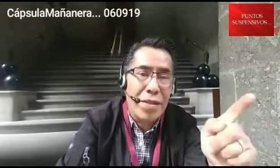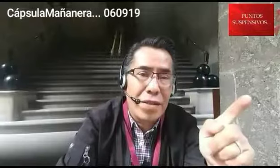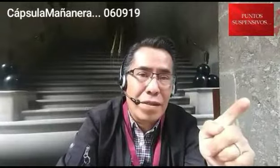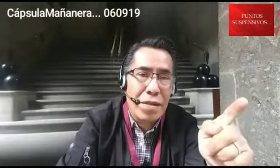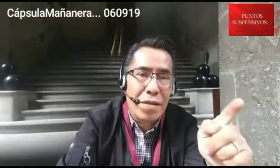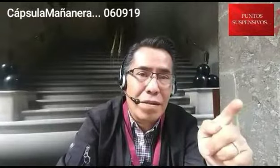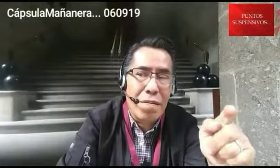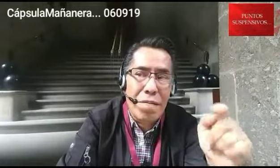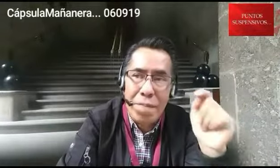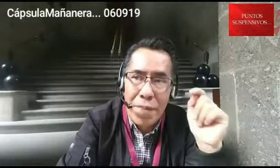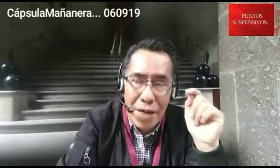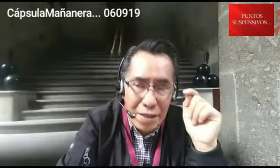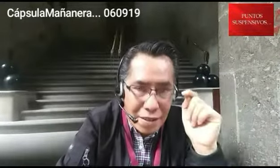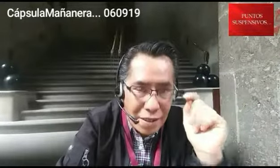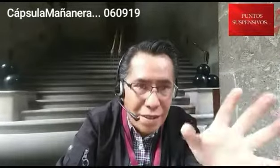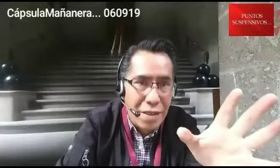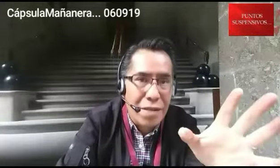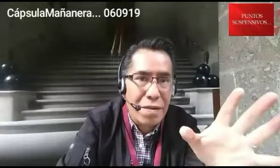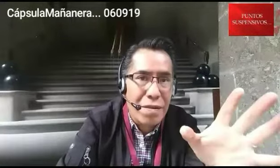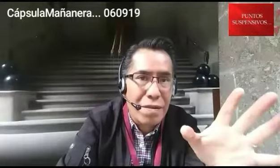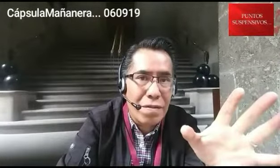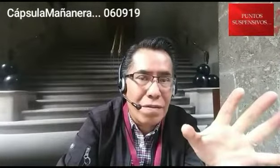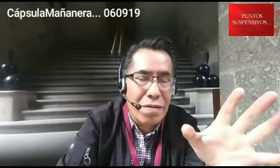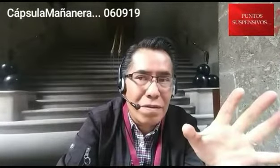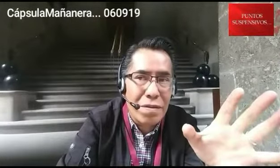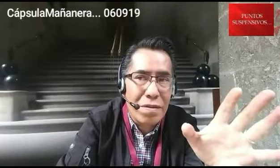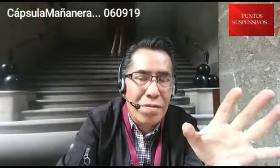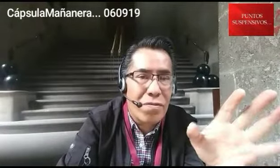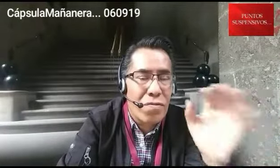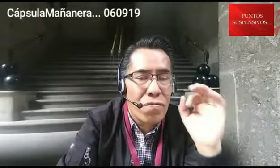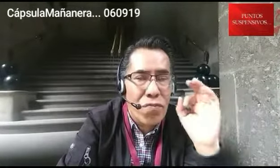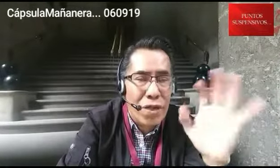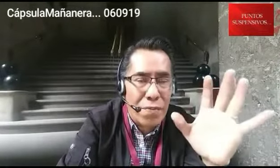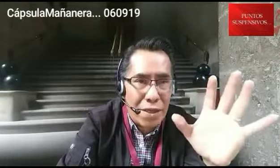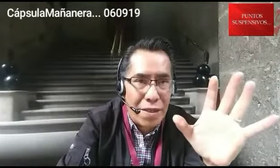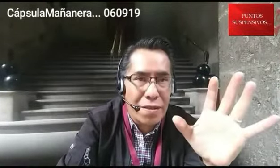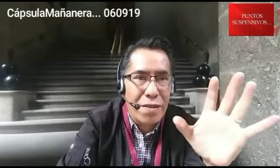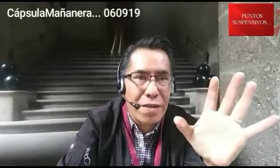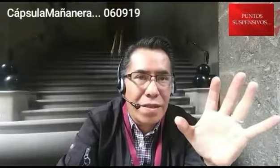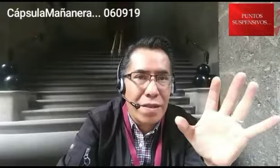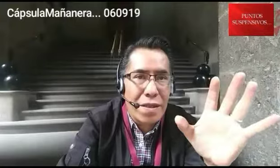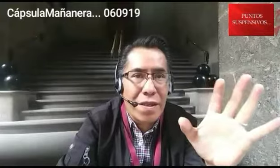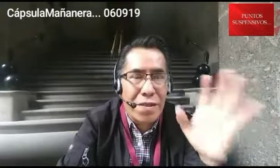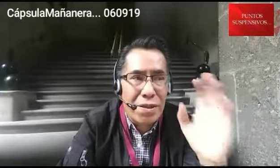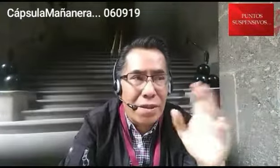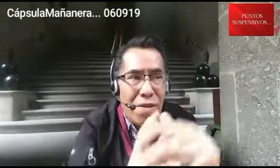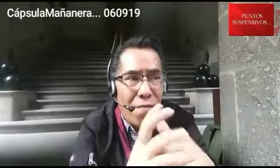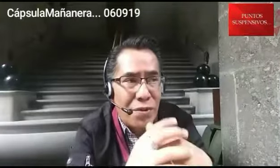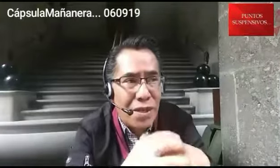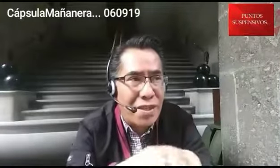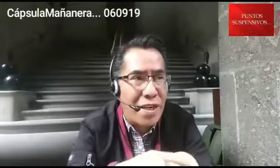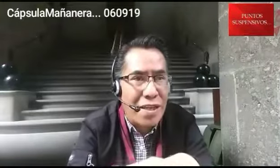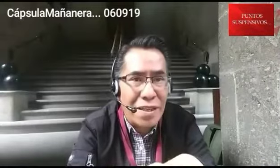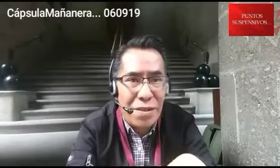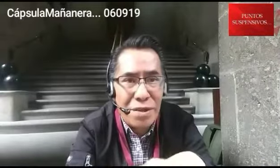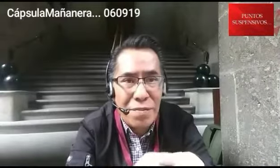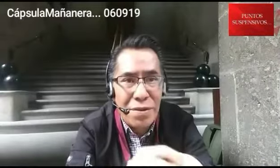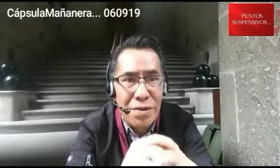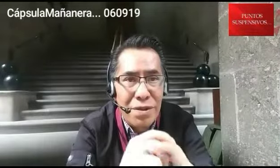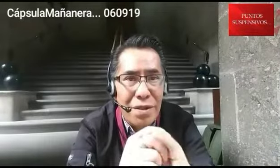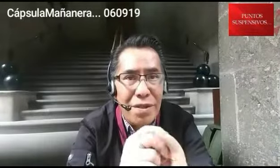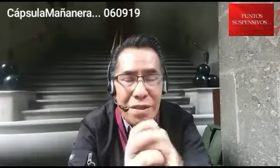se levante, van a salir un buen de porquerías. Entonces, pues hay que estar